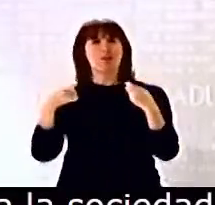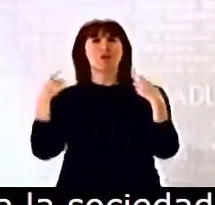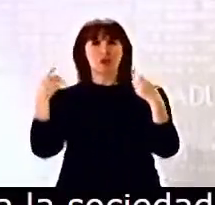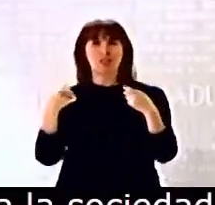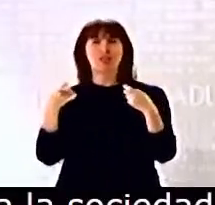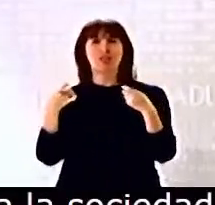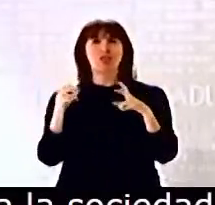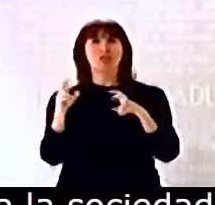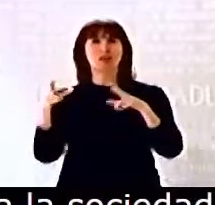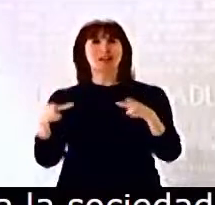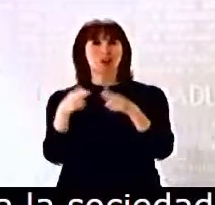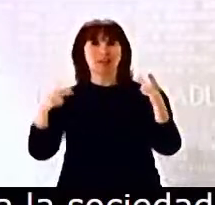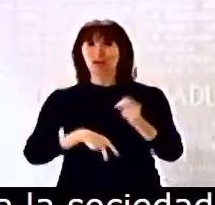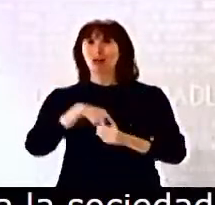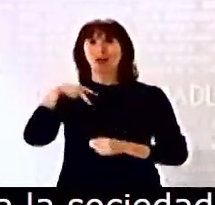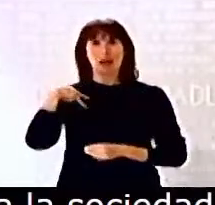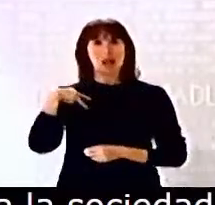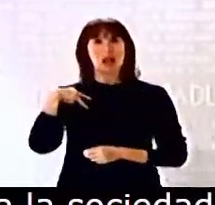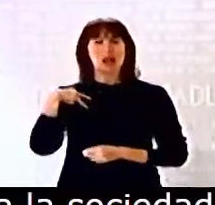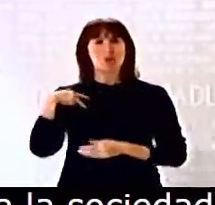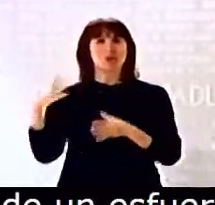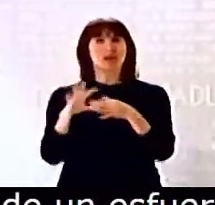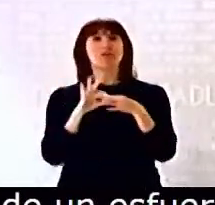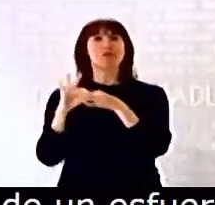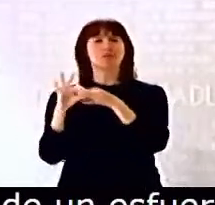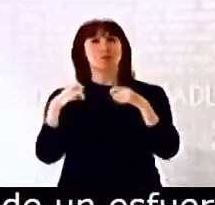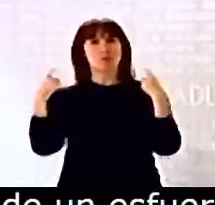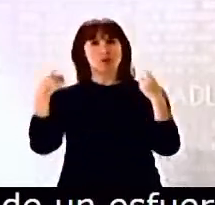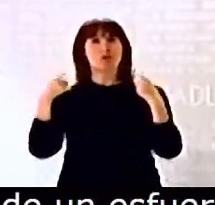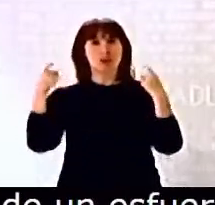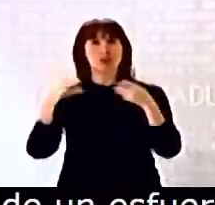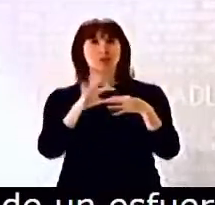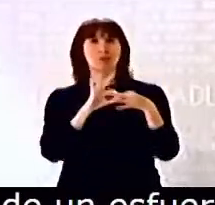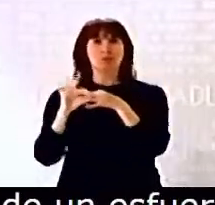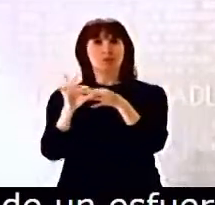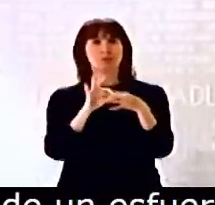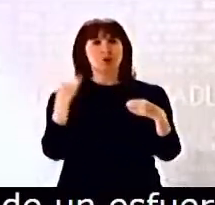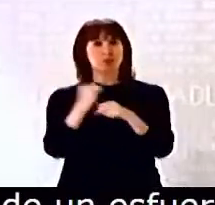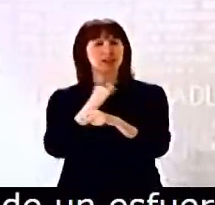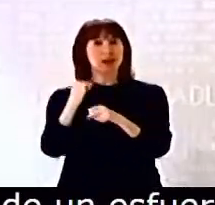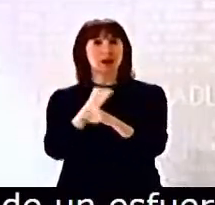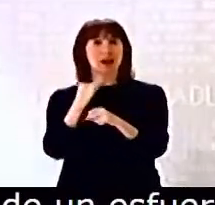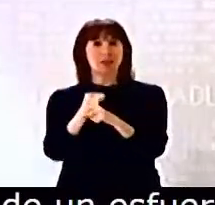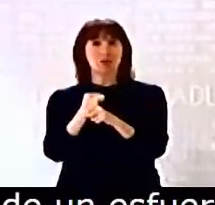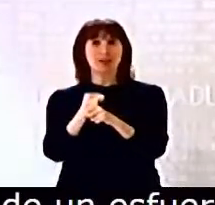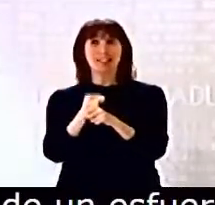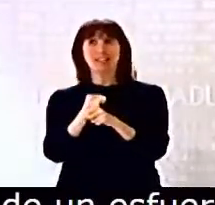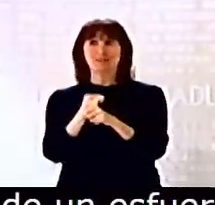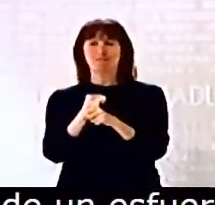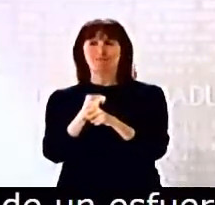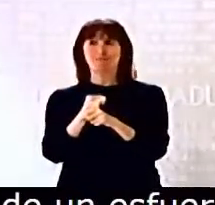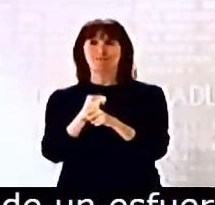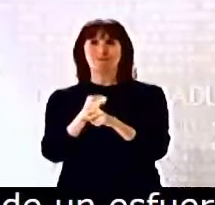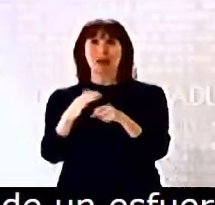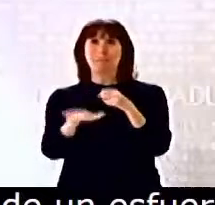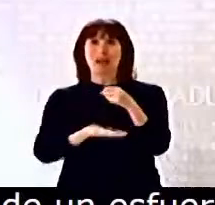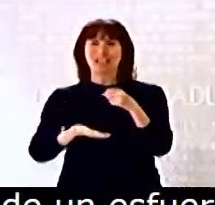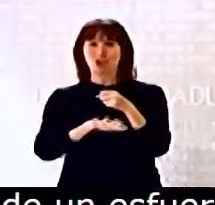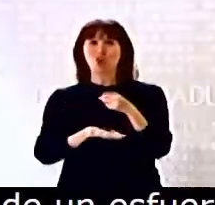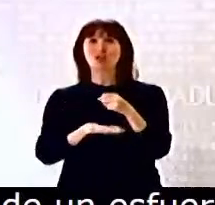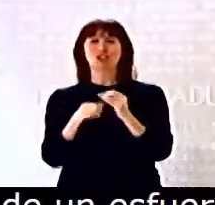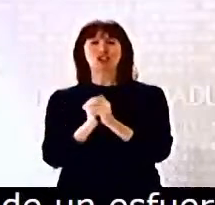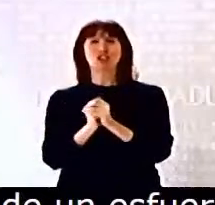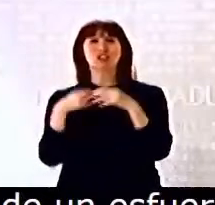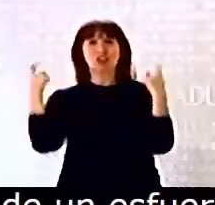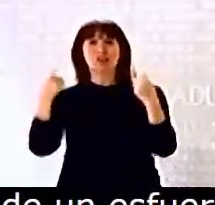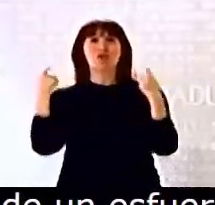tiene que ver con la sociedad en general, esfuerzo colectivo que tiene que ver con aquellos trabajadores que se consideran esenciales, esfuerzo colectivo que